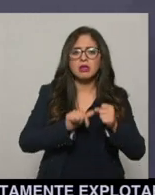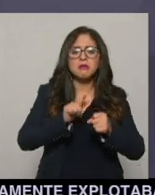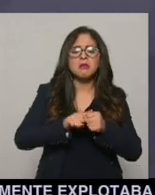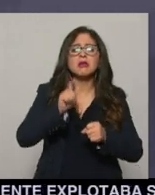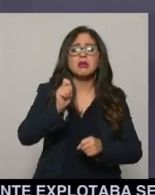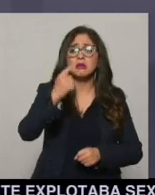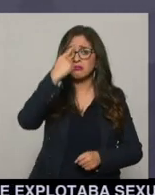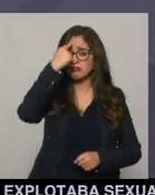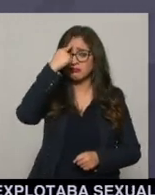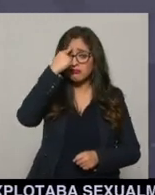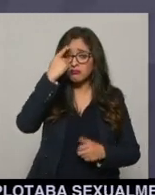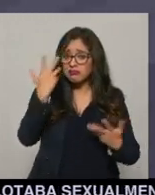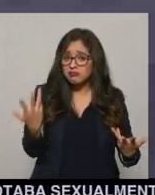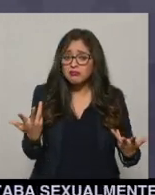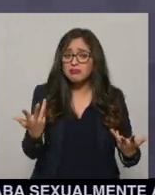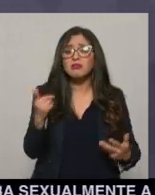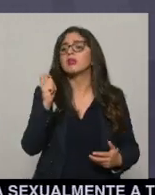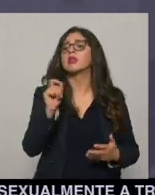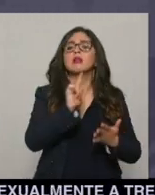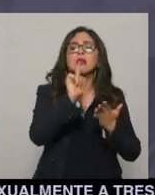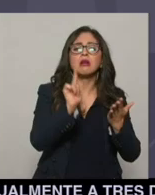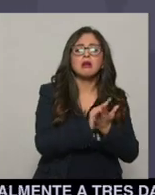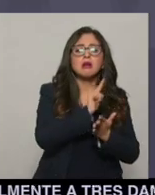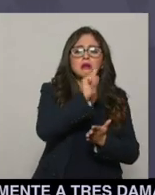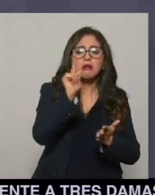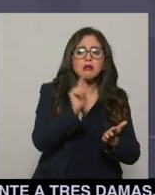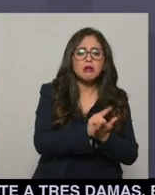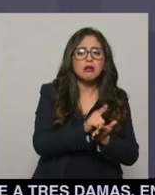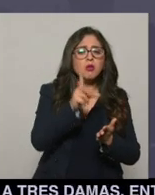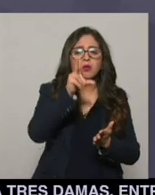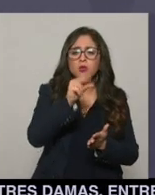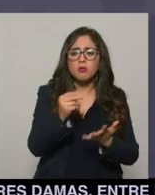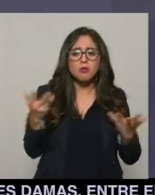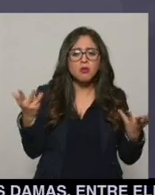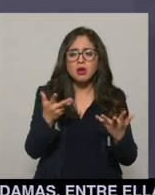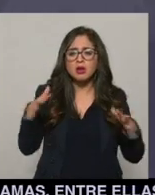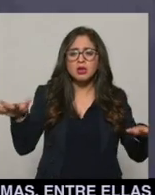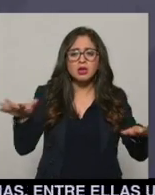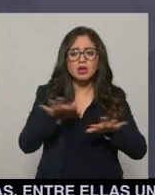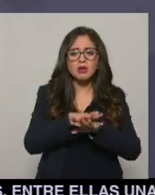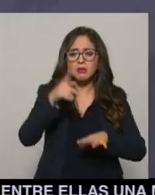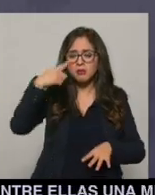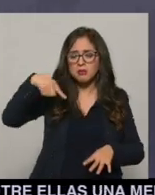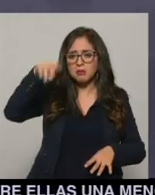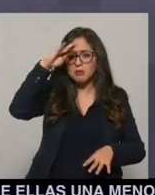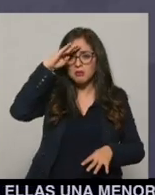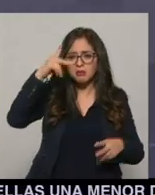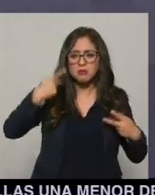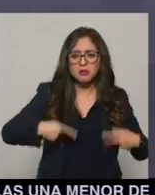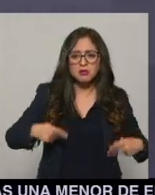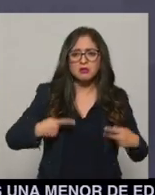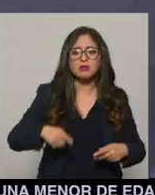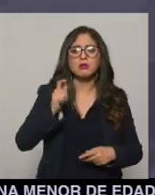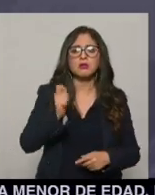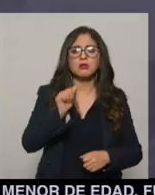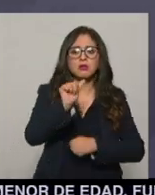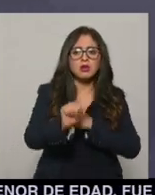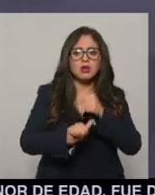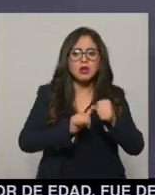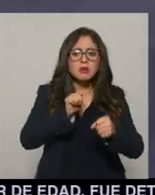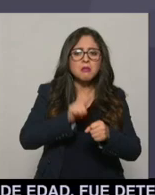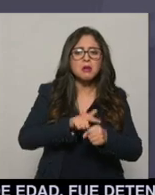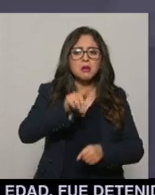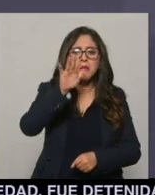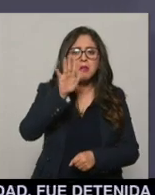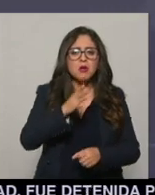¿no? Por más leyes que tengamos, si no trabajamos también en cambiar la mentalidad de una sociedad, los animales seguirán siendo vistos como cosas,